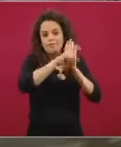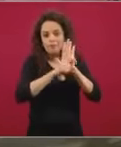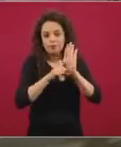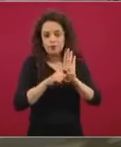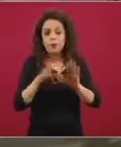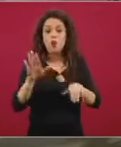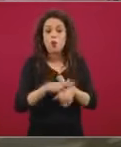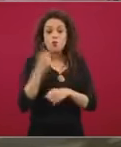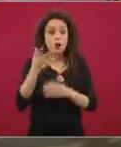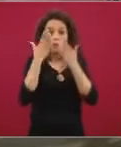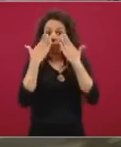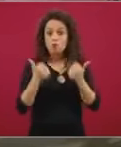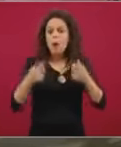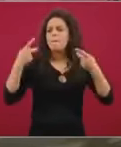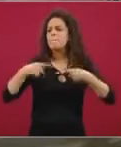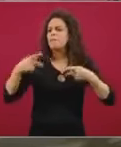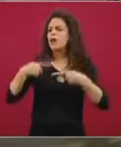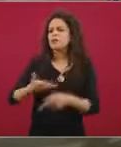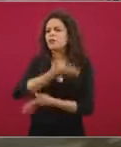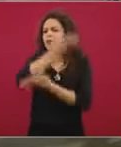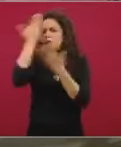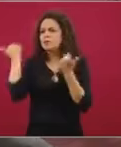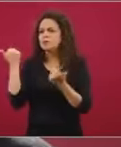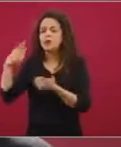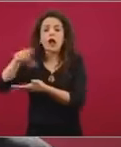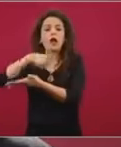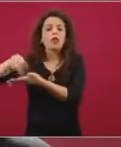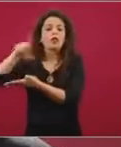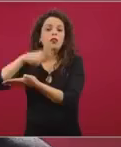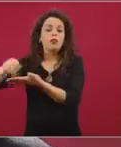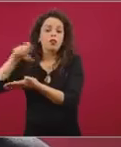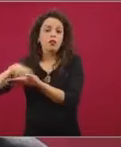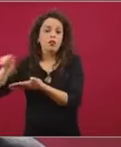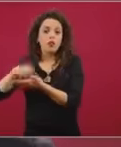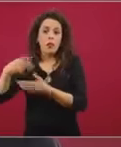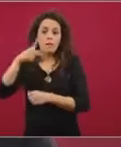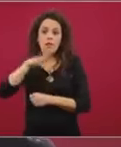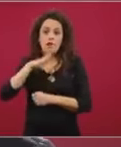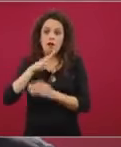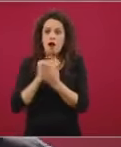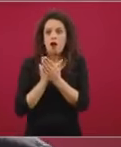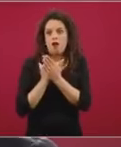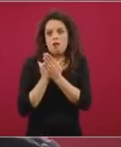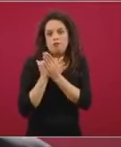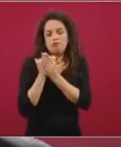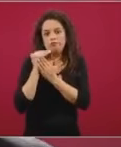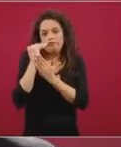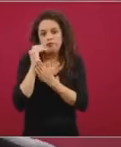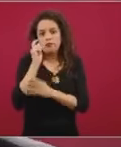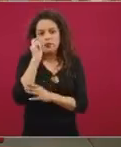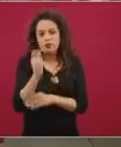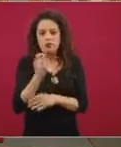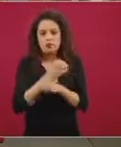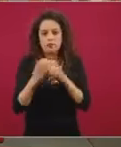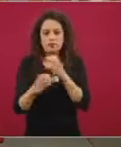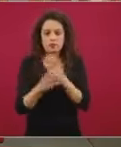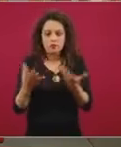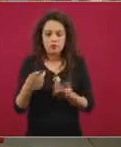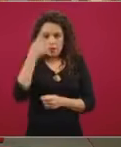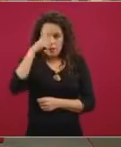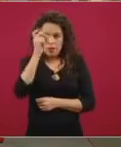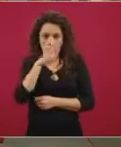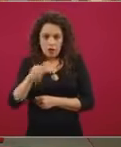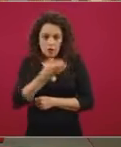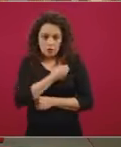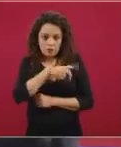compran el producto sin saber que está excedido en alguno de los componentes, y les sorprenderá que llega a casa el producto y resulta que sí